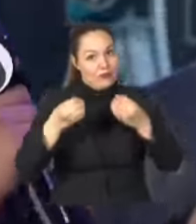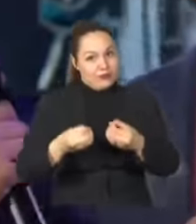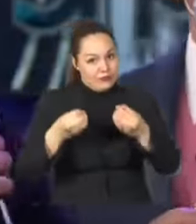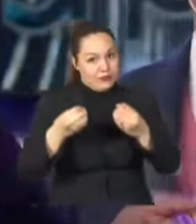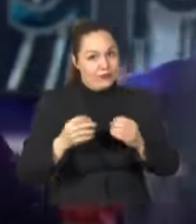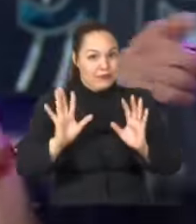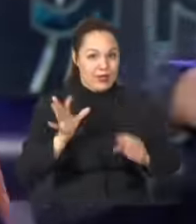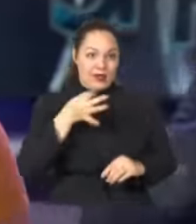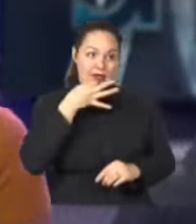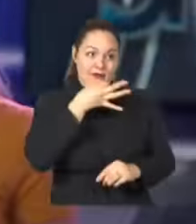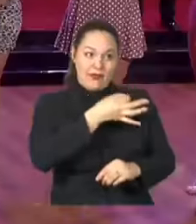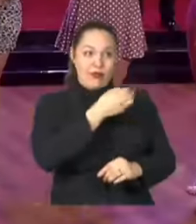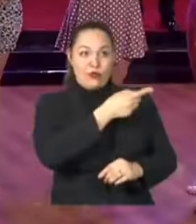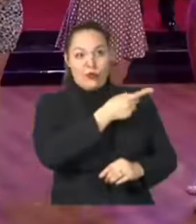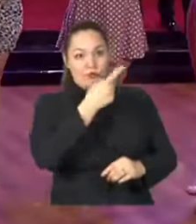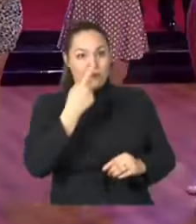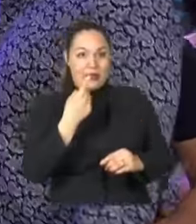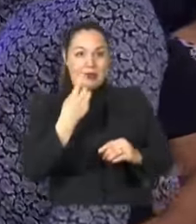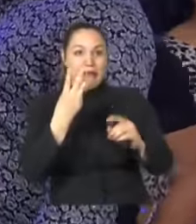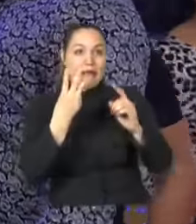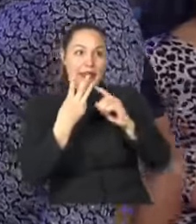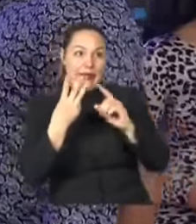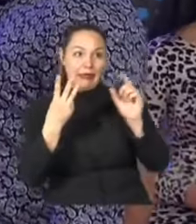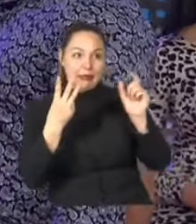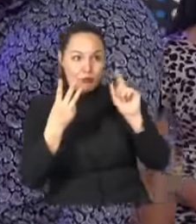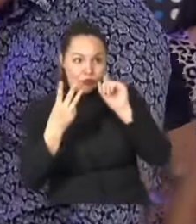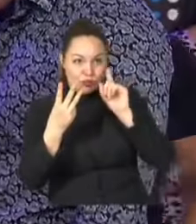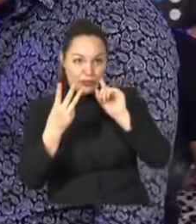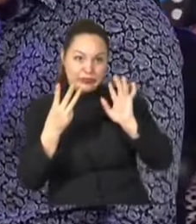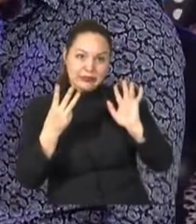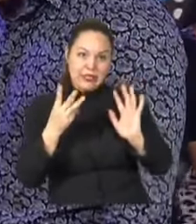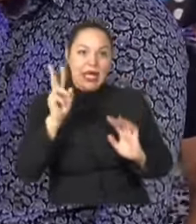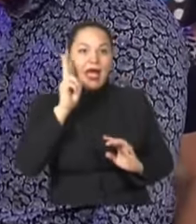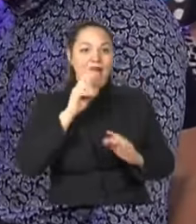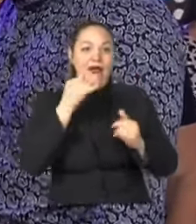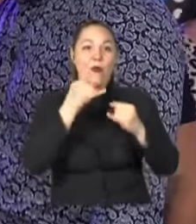aproveche. Esta sería la tercera. Y ahora sí, el último apasionado.